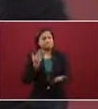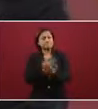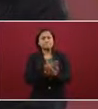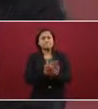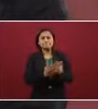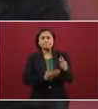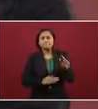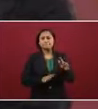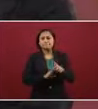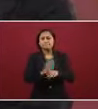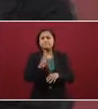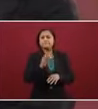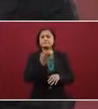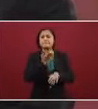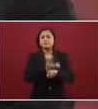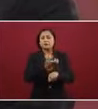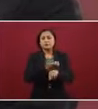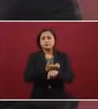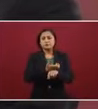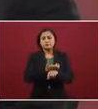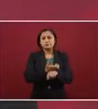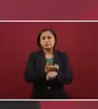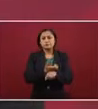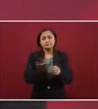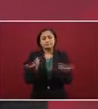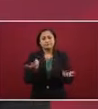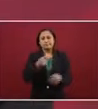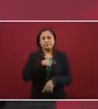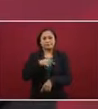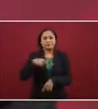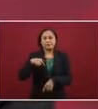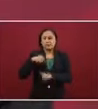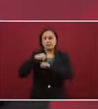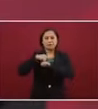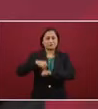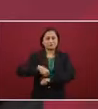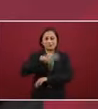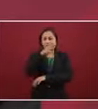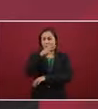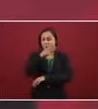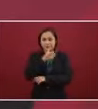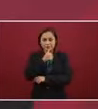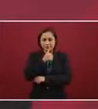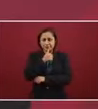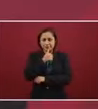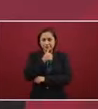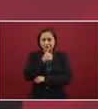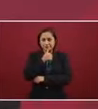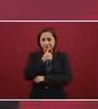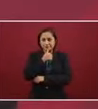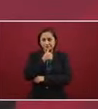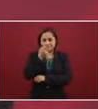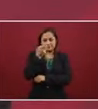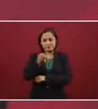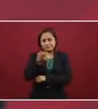podemos hacer, no nos corresponde. Entonces,